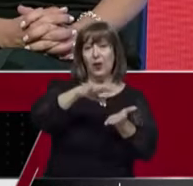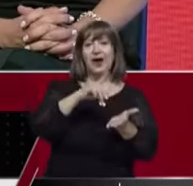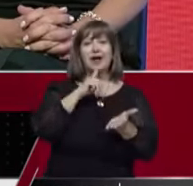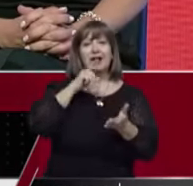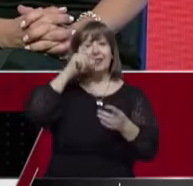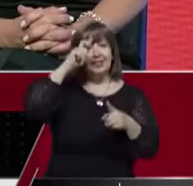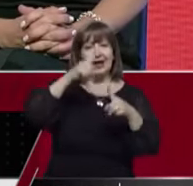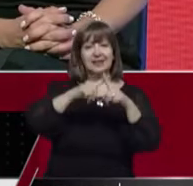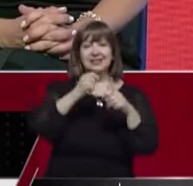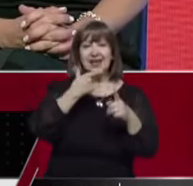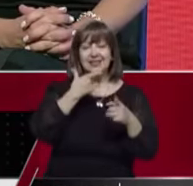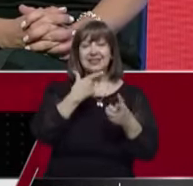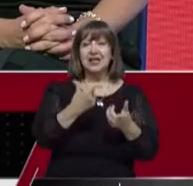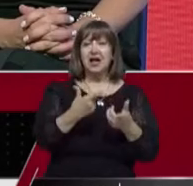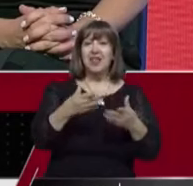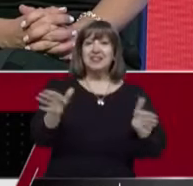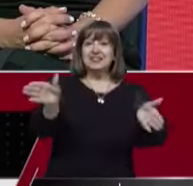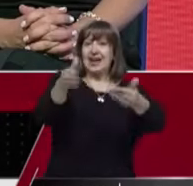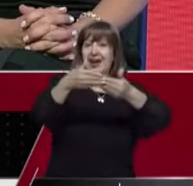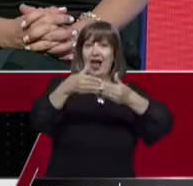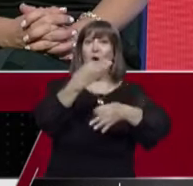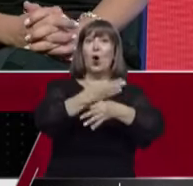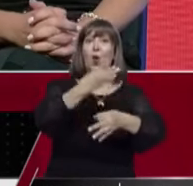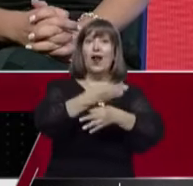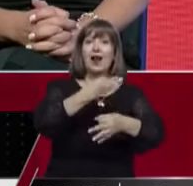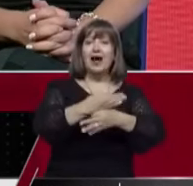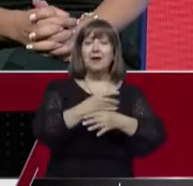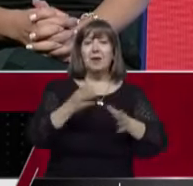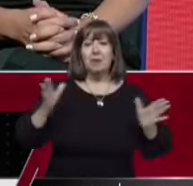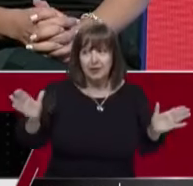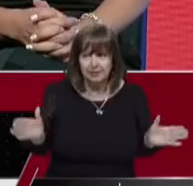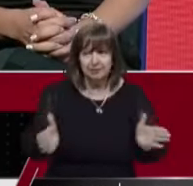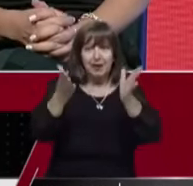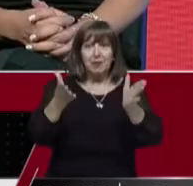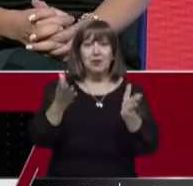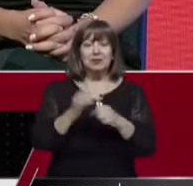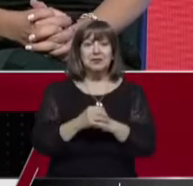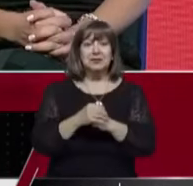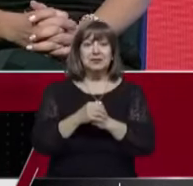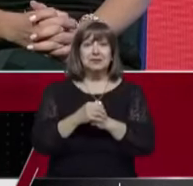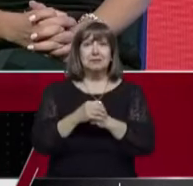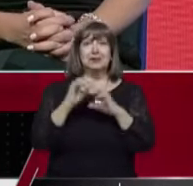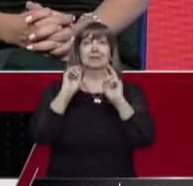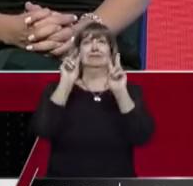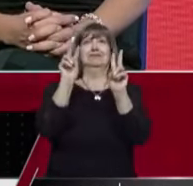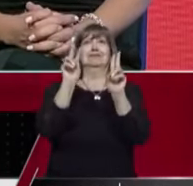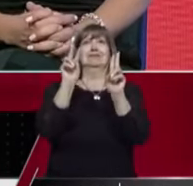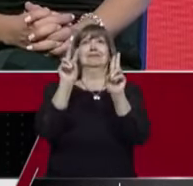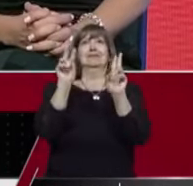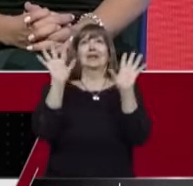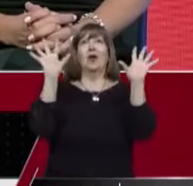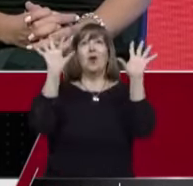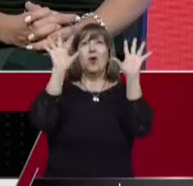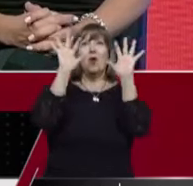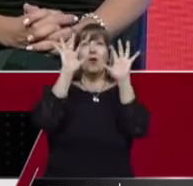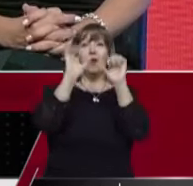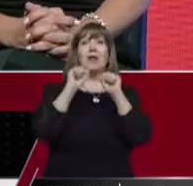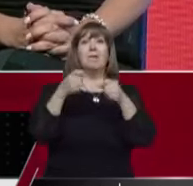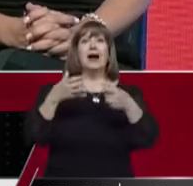los condados, van a cerrar porque consideran que va a haber un colapso total de